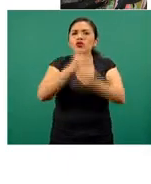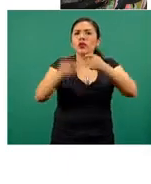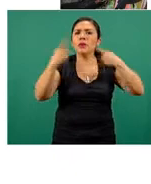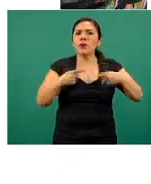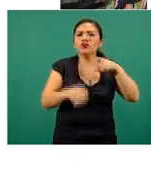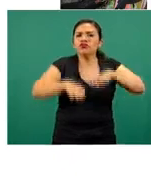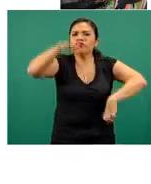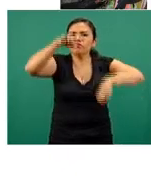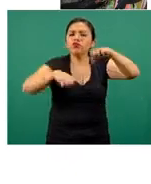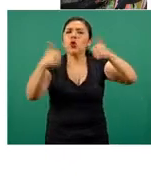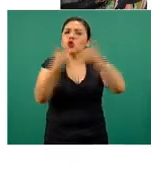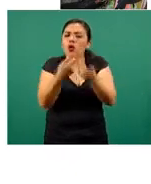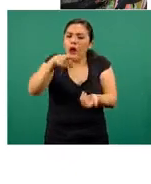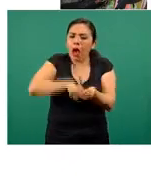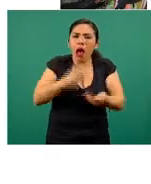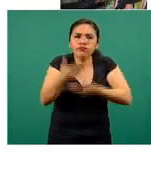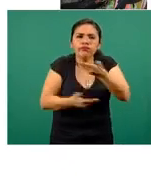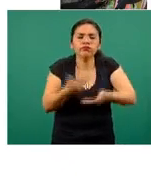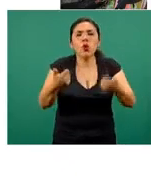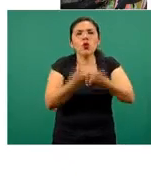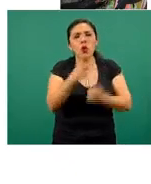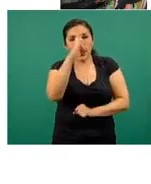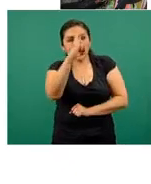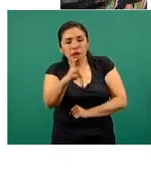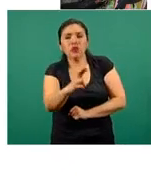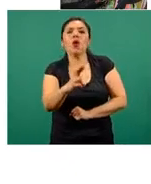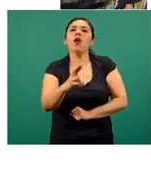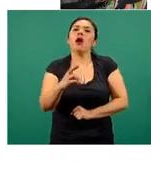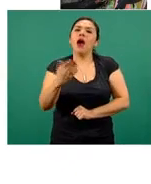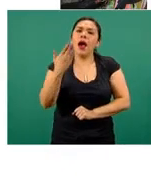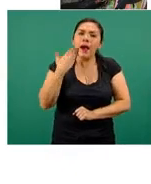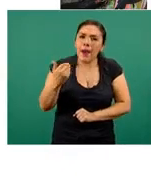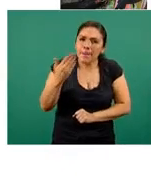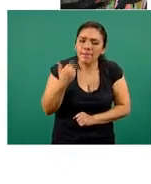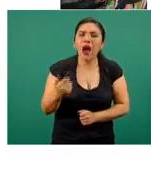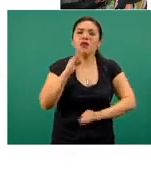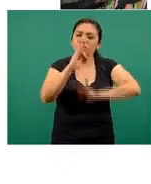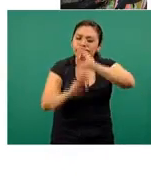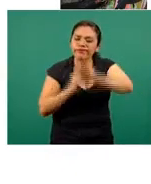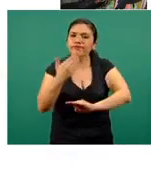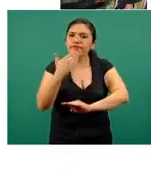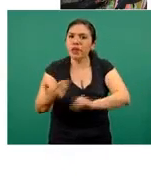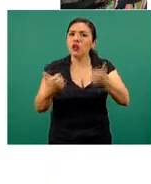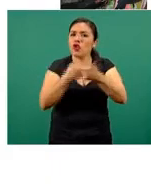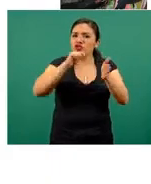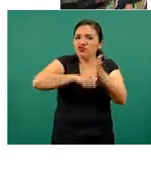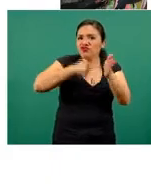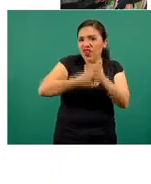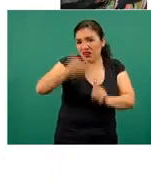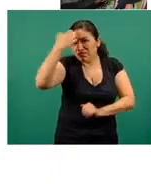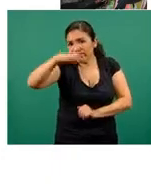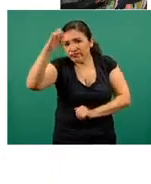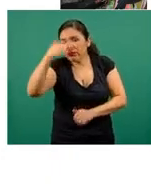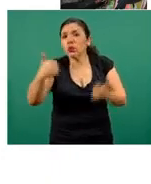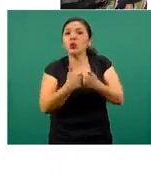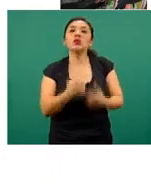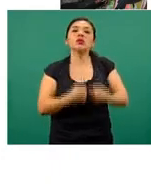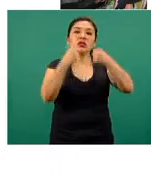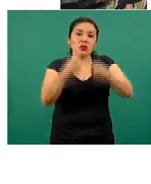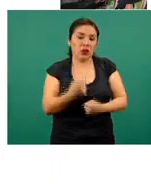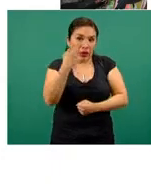en un ambiente de respeto, comodidad, calidez, con calidad técnica y seguridad en todo el